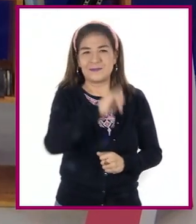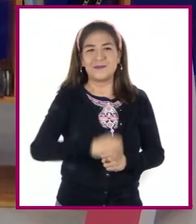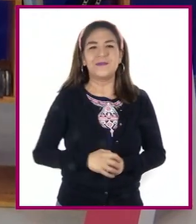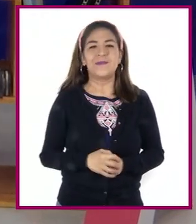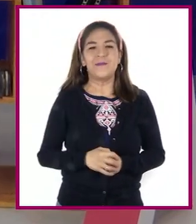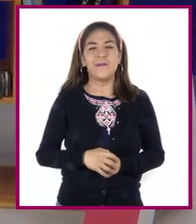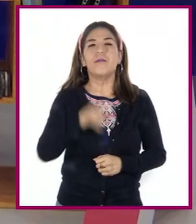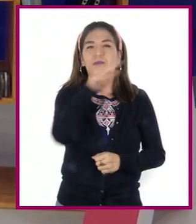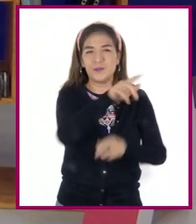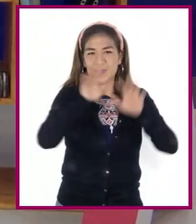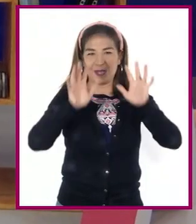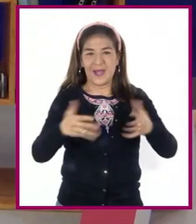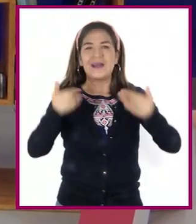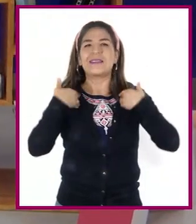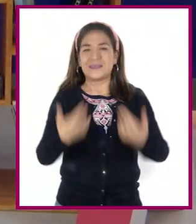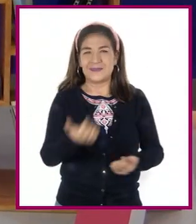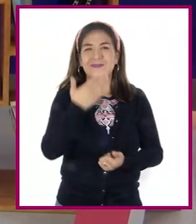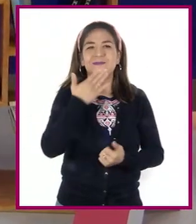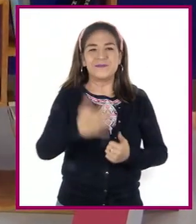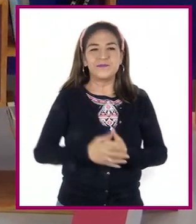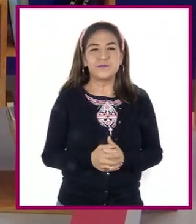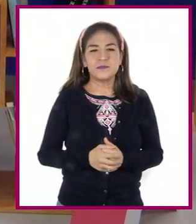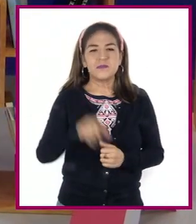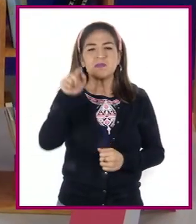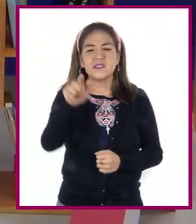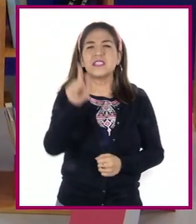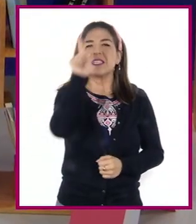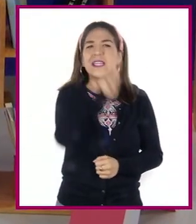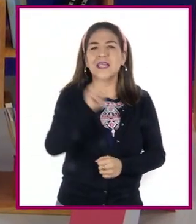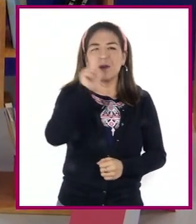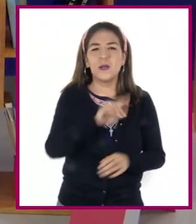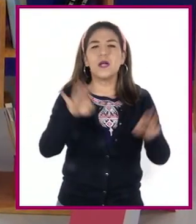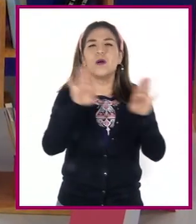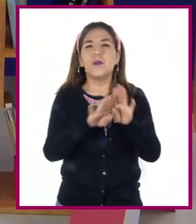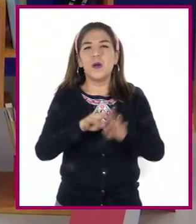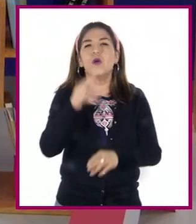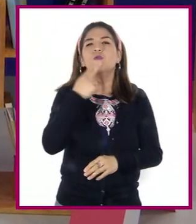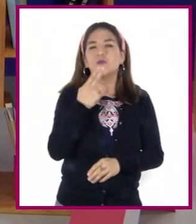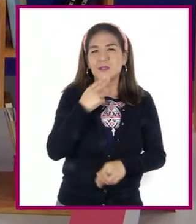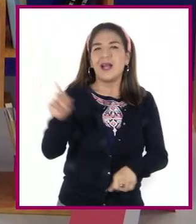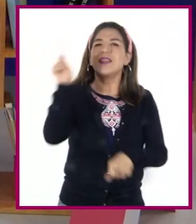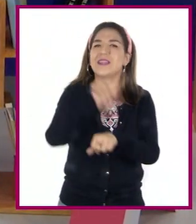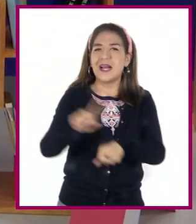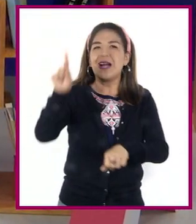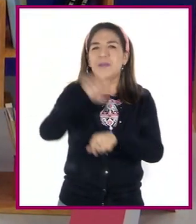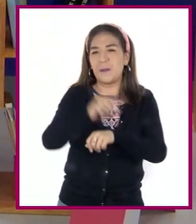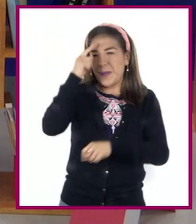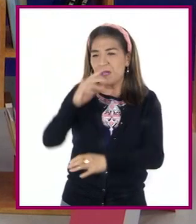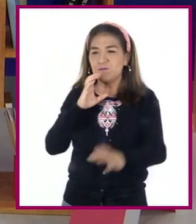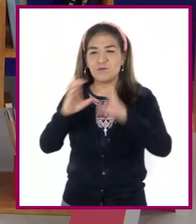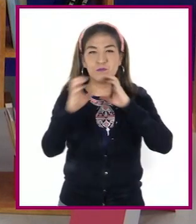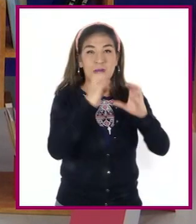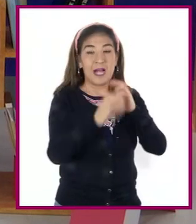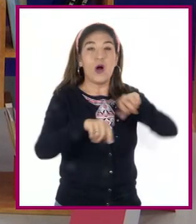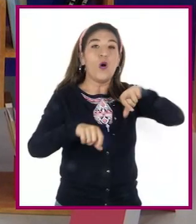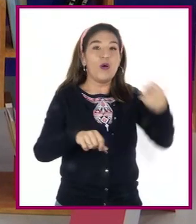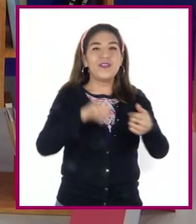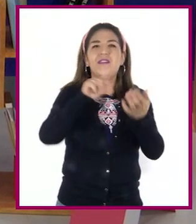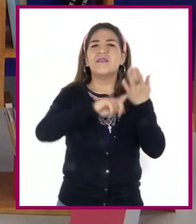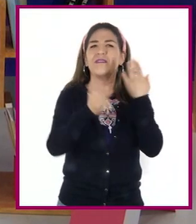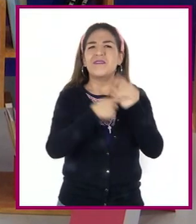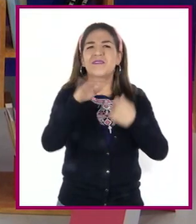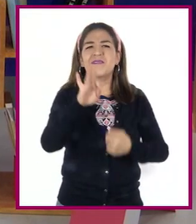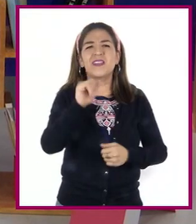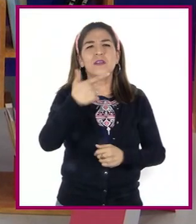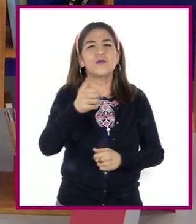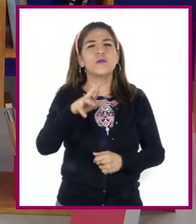Exactamente, ya lo entendiste muy bien. El lenguaje literal es el que usamos a diario para comunicarnos y el figurado es el del que